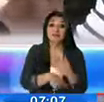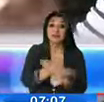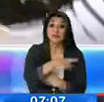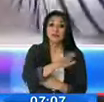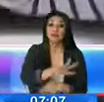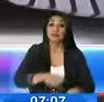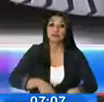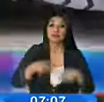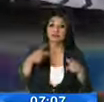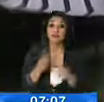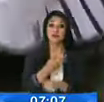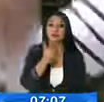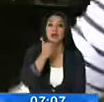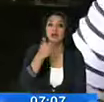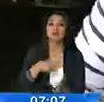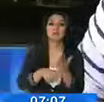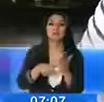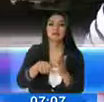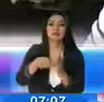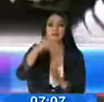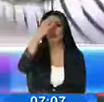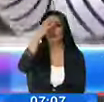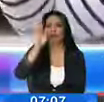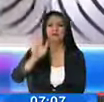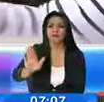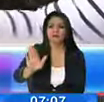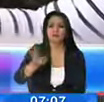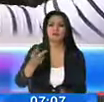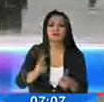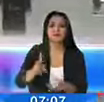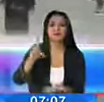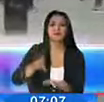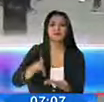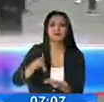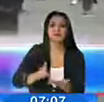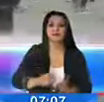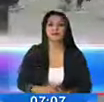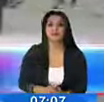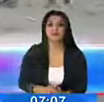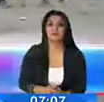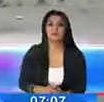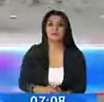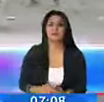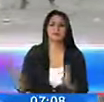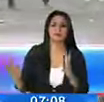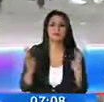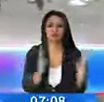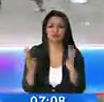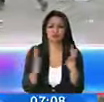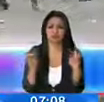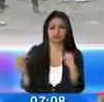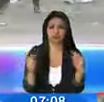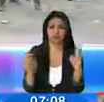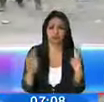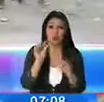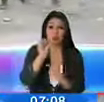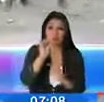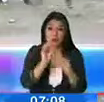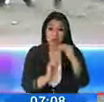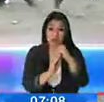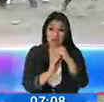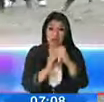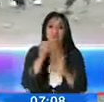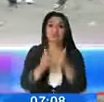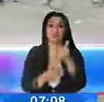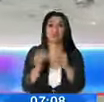hijos al Ministerio de Educación y al distrito. A pesar de esa pequeña tregua, los enfrentamientos continuaron entre